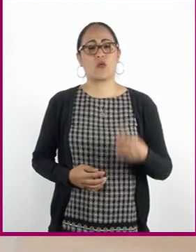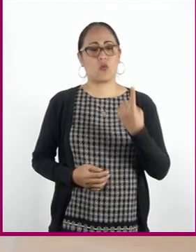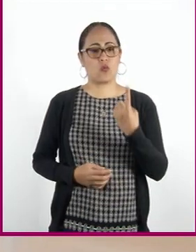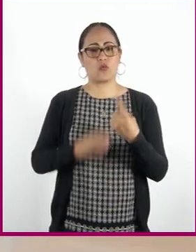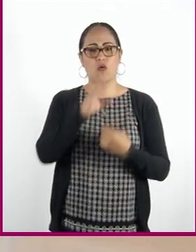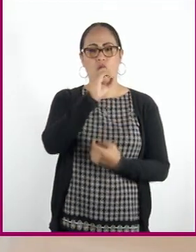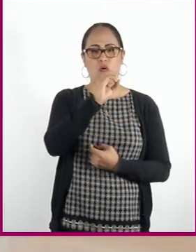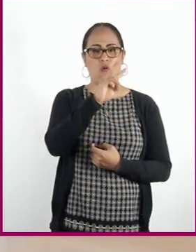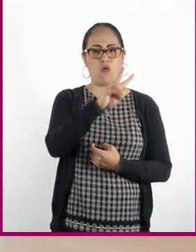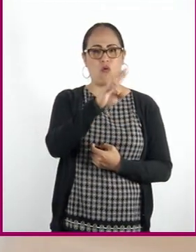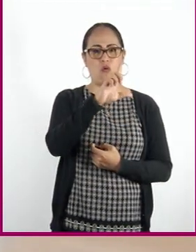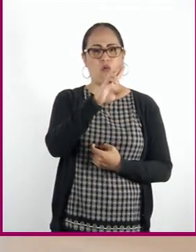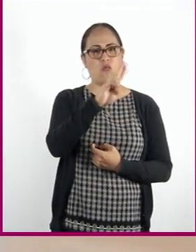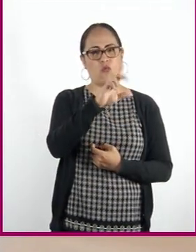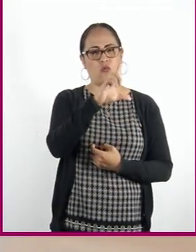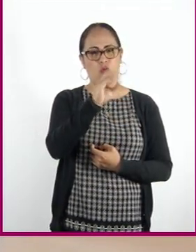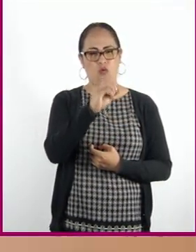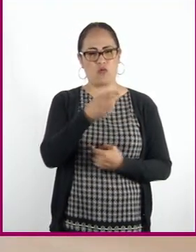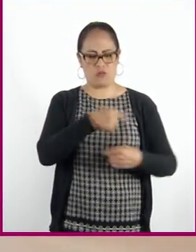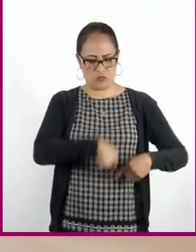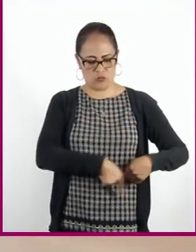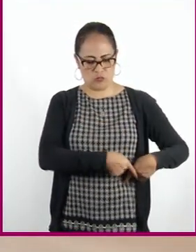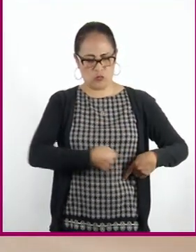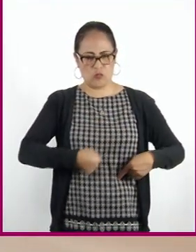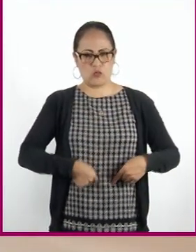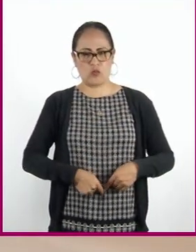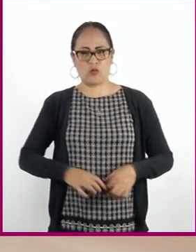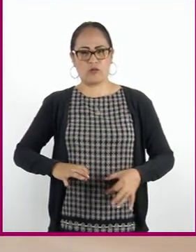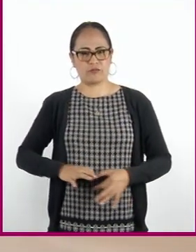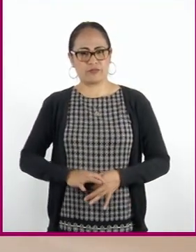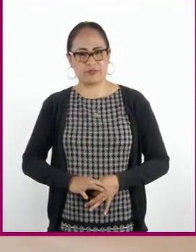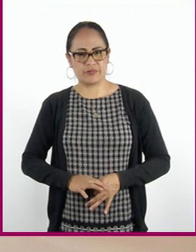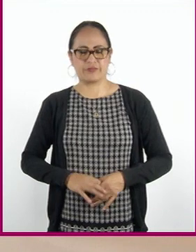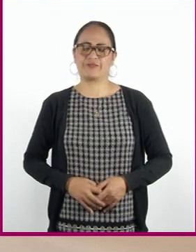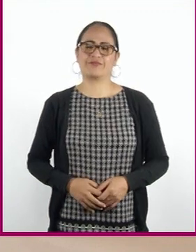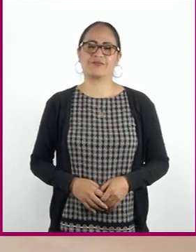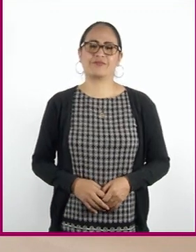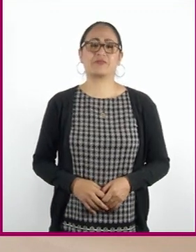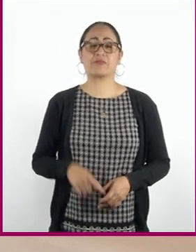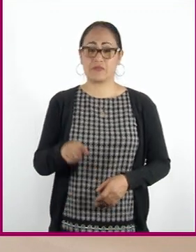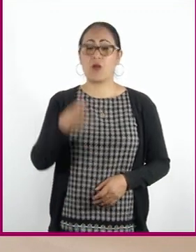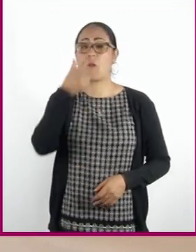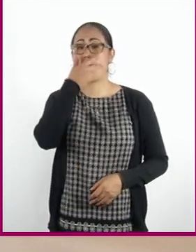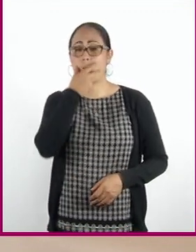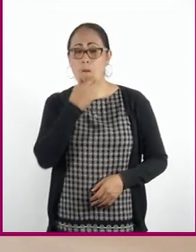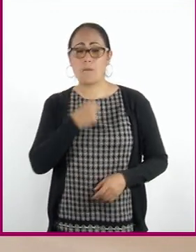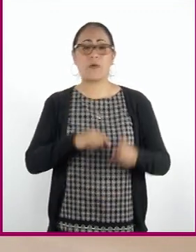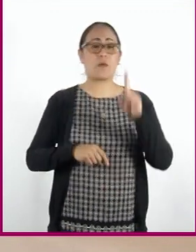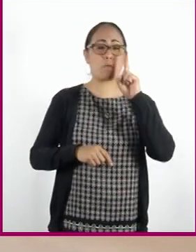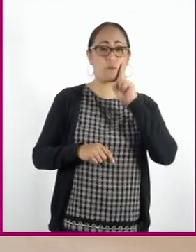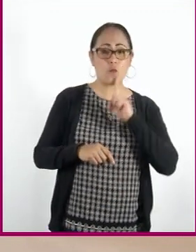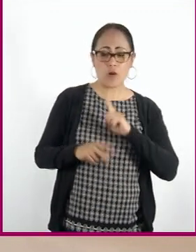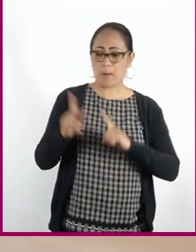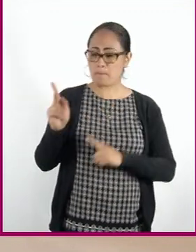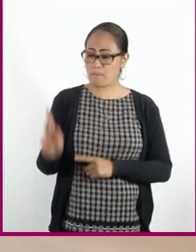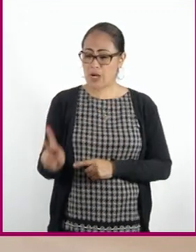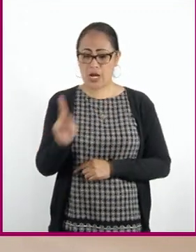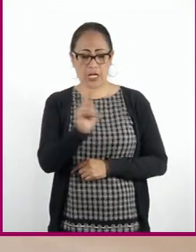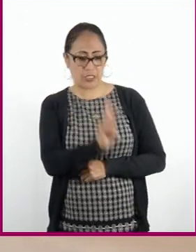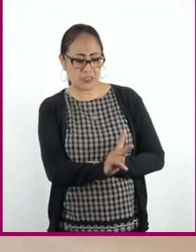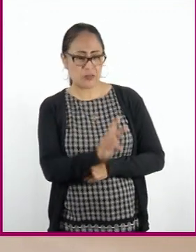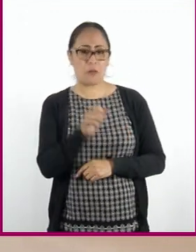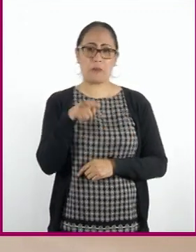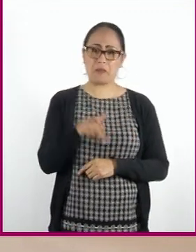óvulo desprendido de uno de los ovarios. ¿Se da cuenta entonces que el hombre y la mujer presentan semejanzas pero